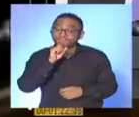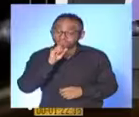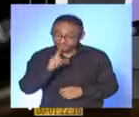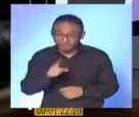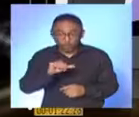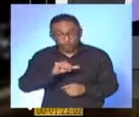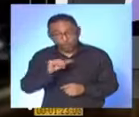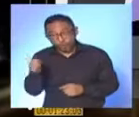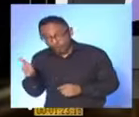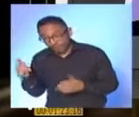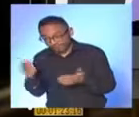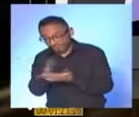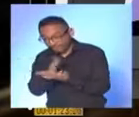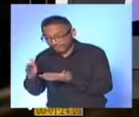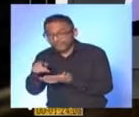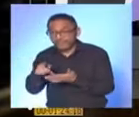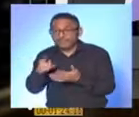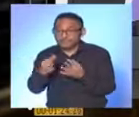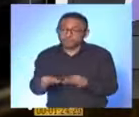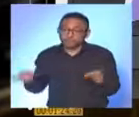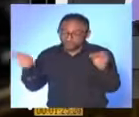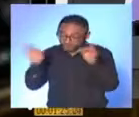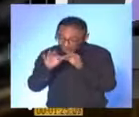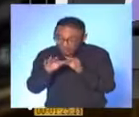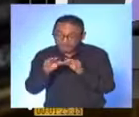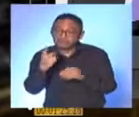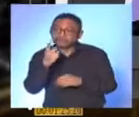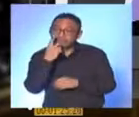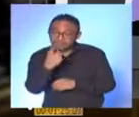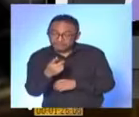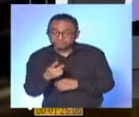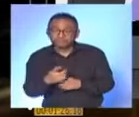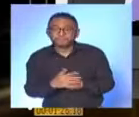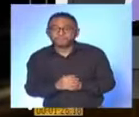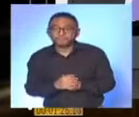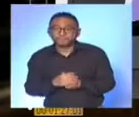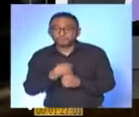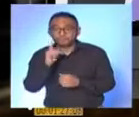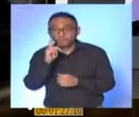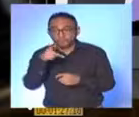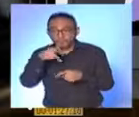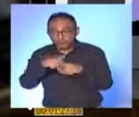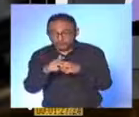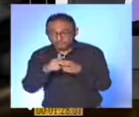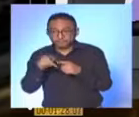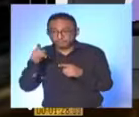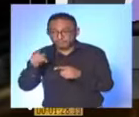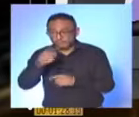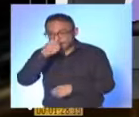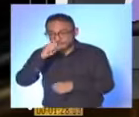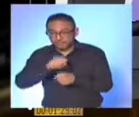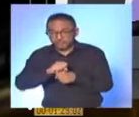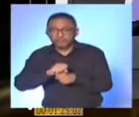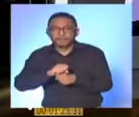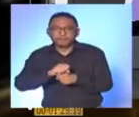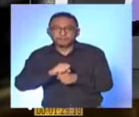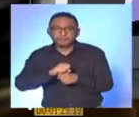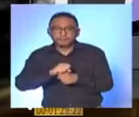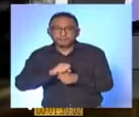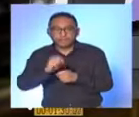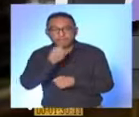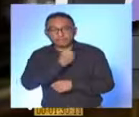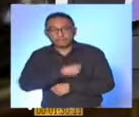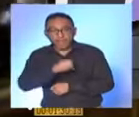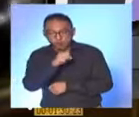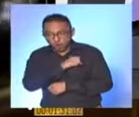que o señalarles, compartirles, que a través de una herramienta que diseñó la Secretaría de